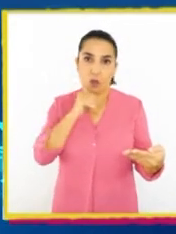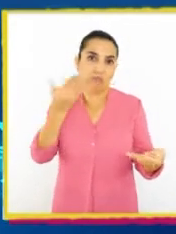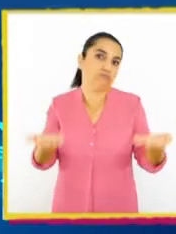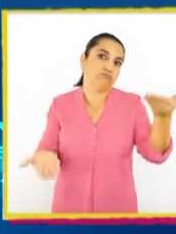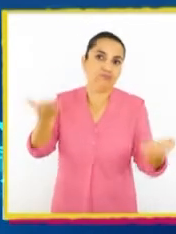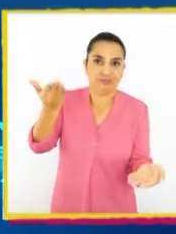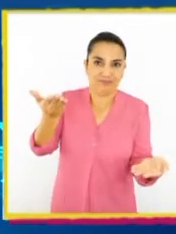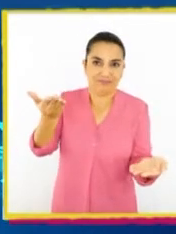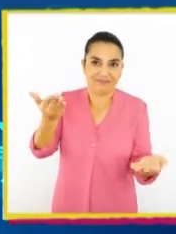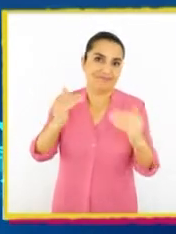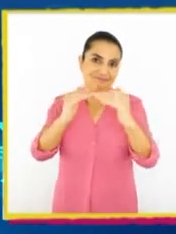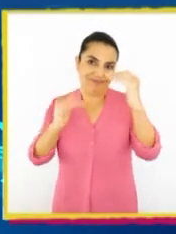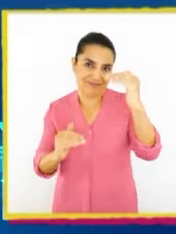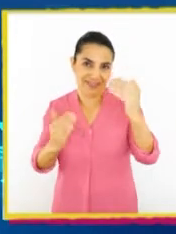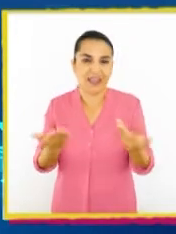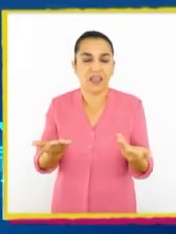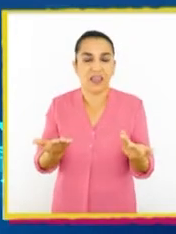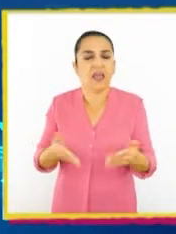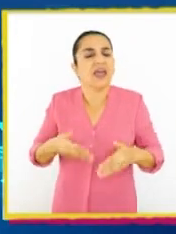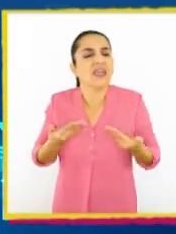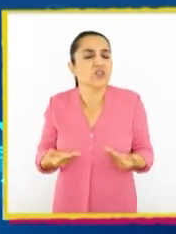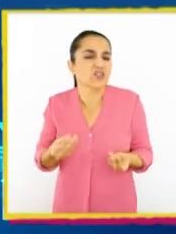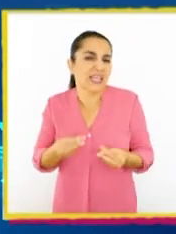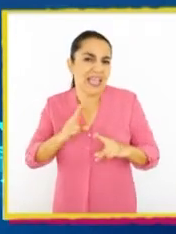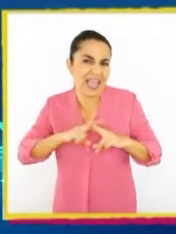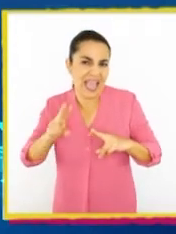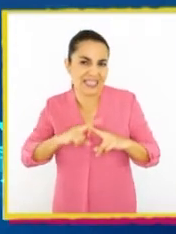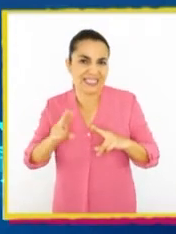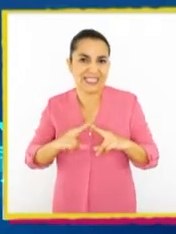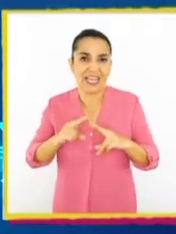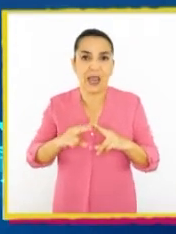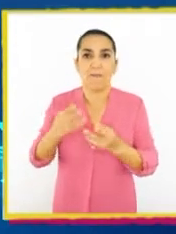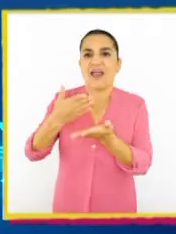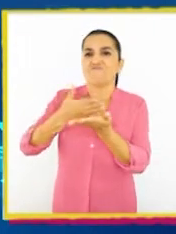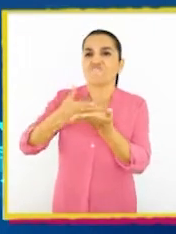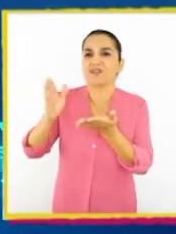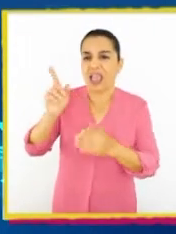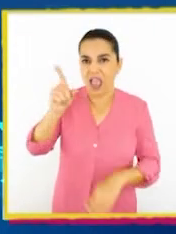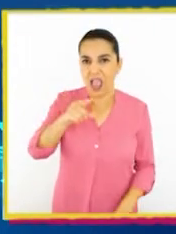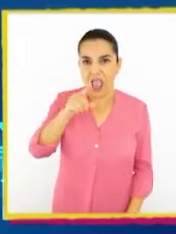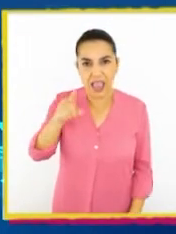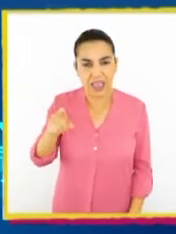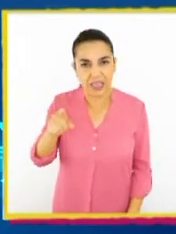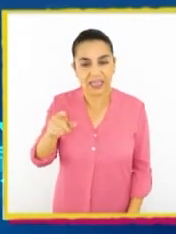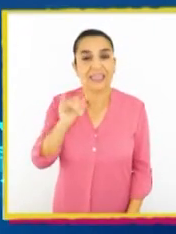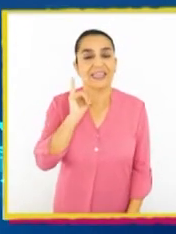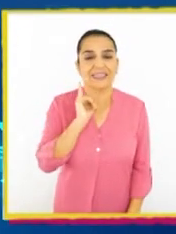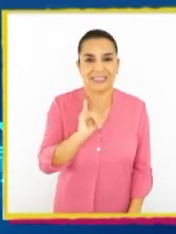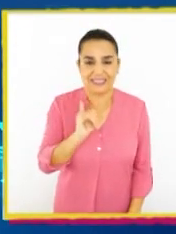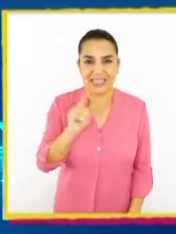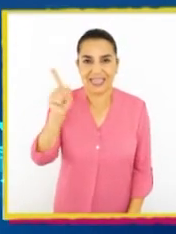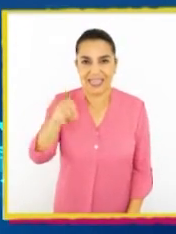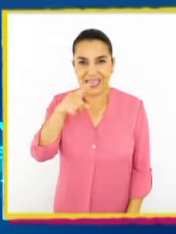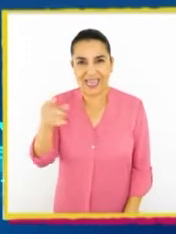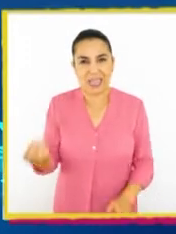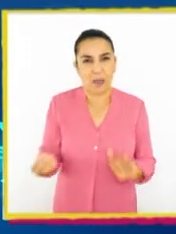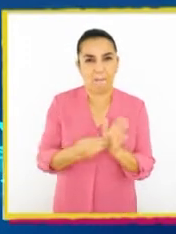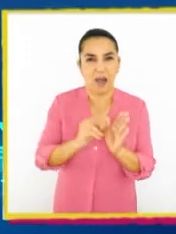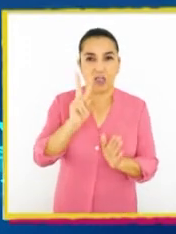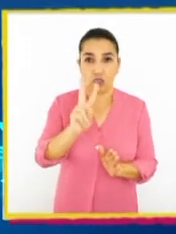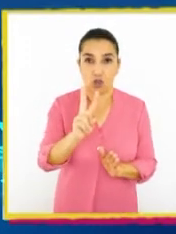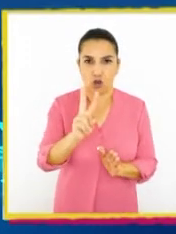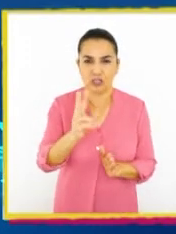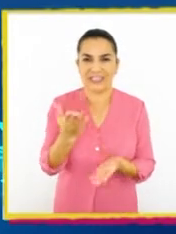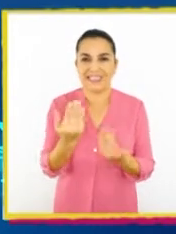no, perdemos la igualdad. Entonces, ¿qué podemos hacer para despejar la X? Sí,